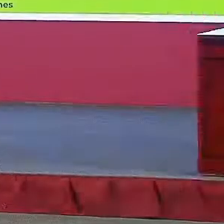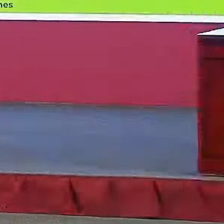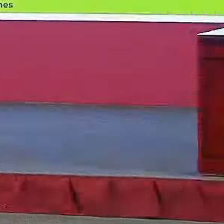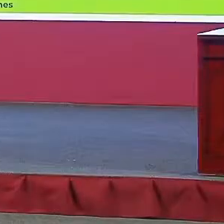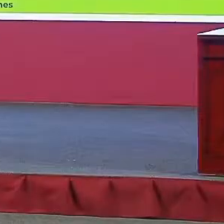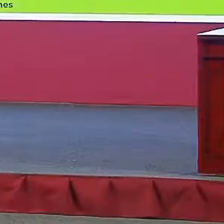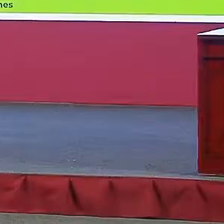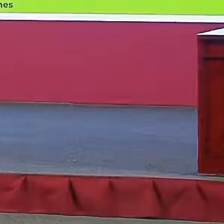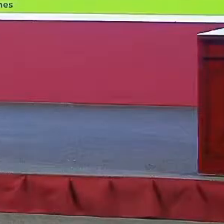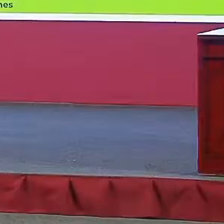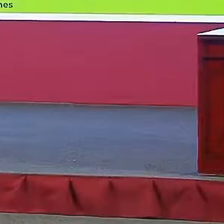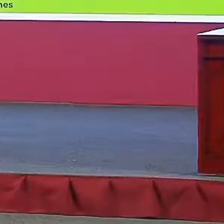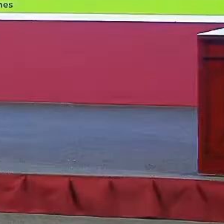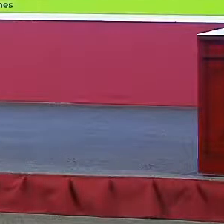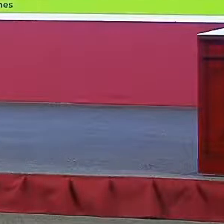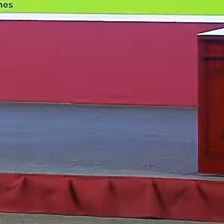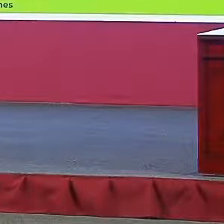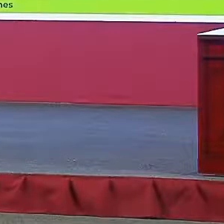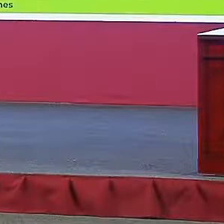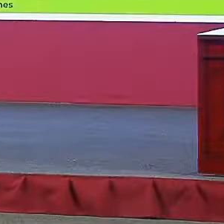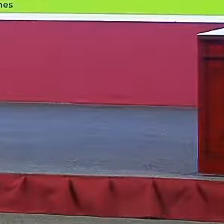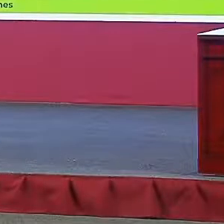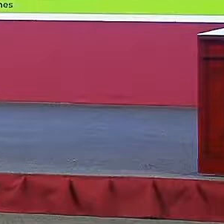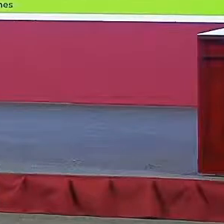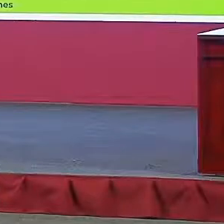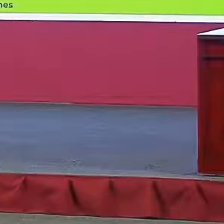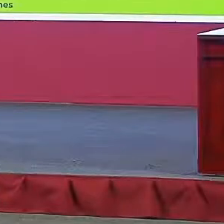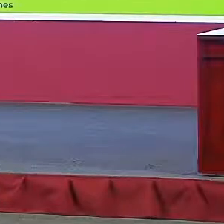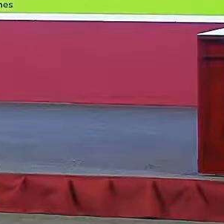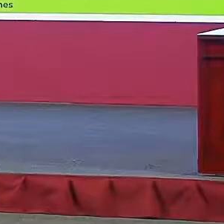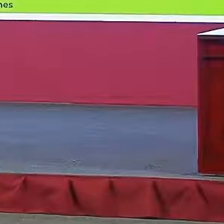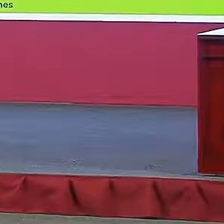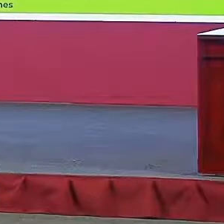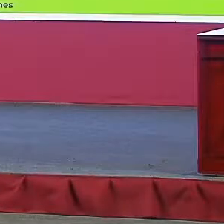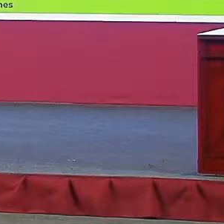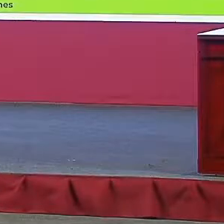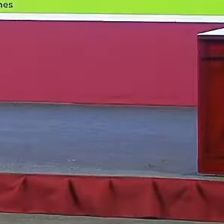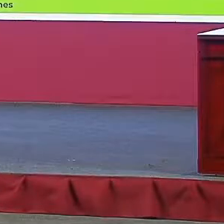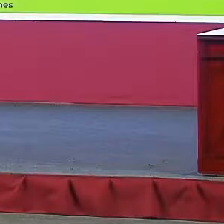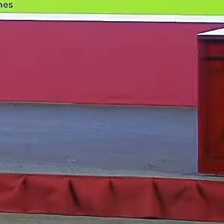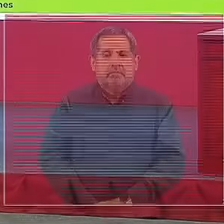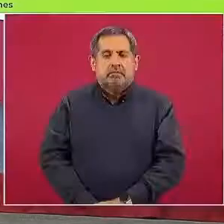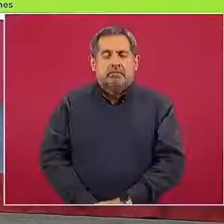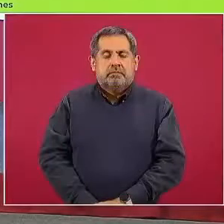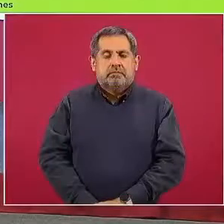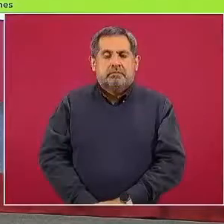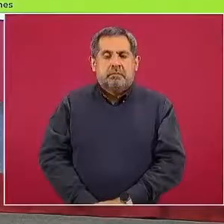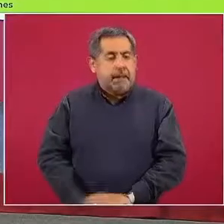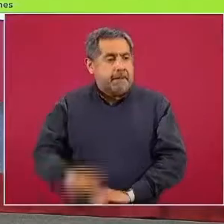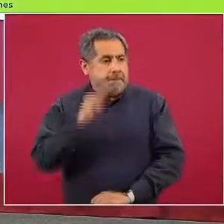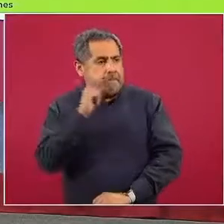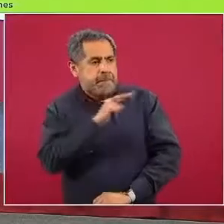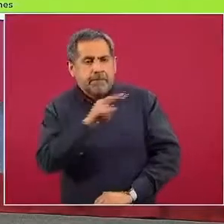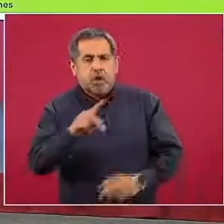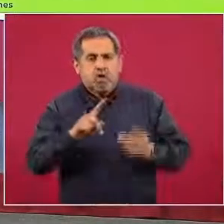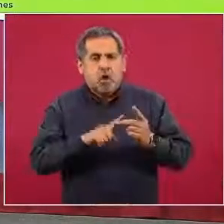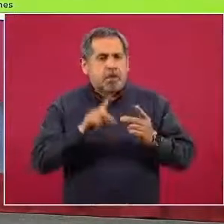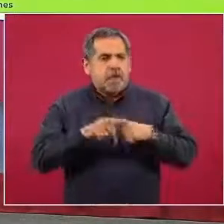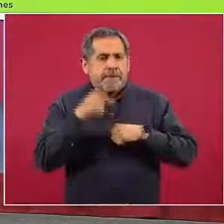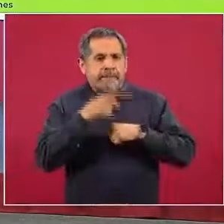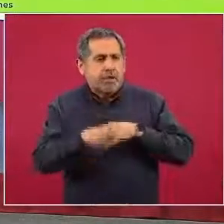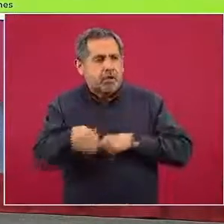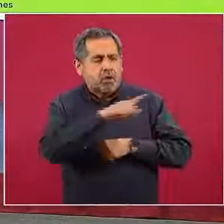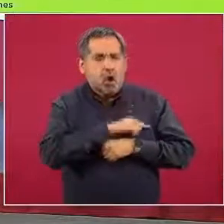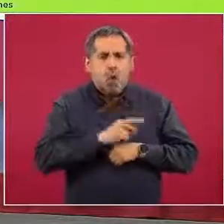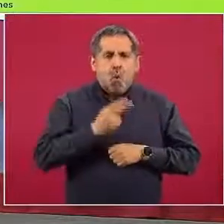la Secretaría de Salud. Incrementar el conocimiento sobre los riesgos en el consumo de sustancias para poder tomar